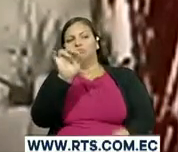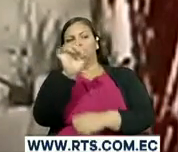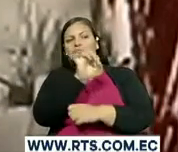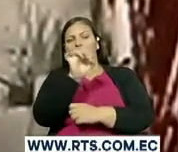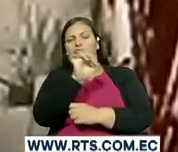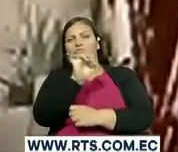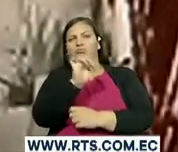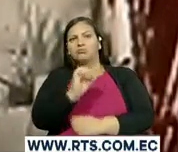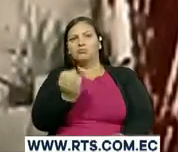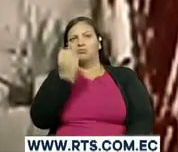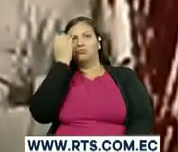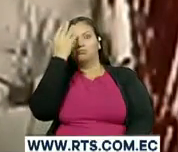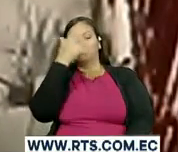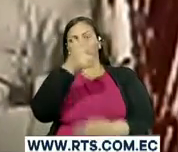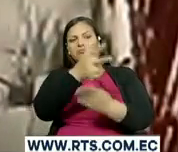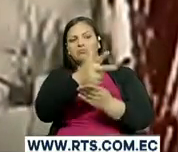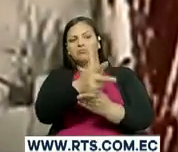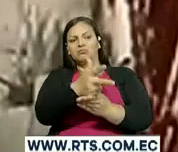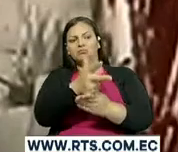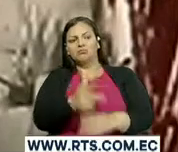Observaba todo a su alrededor.